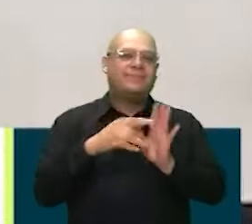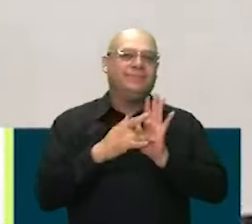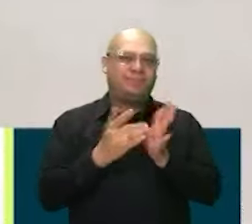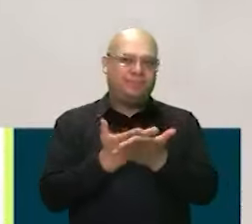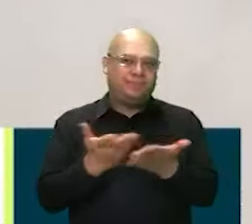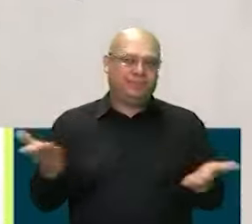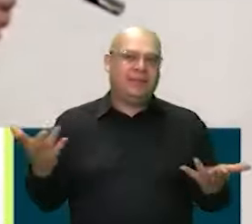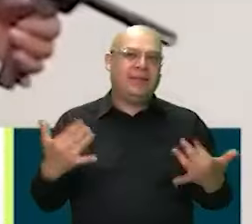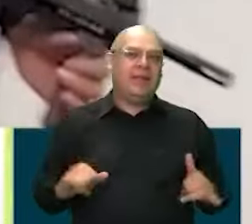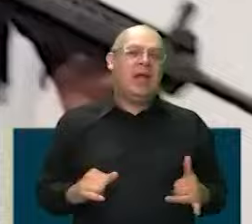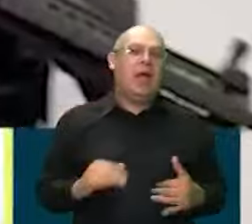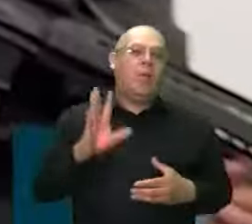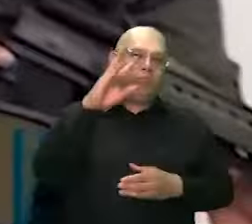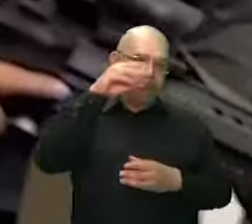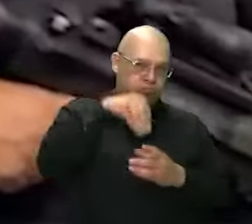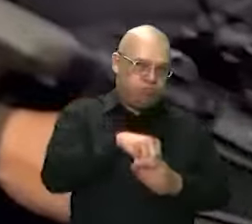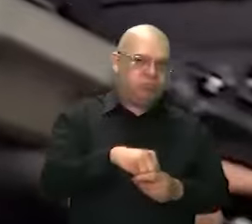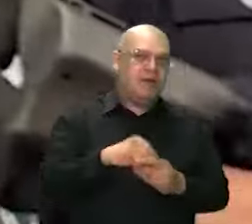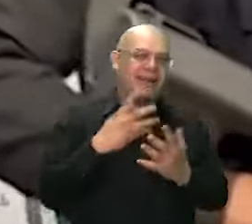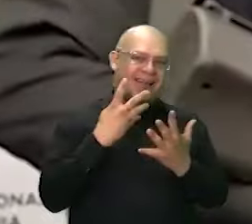dictada medida de aseguramiento en un centro carcelario